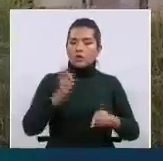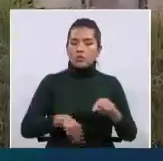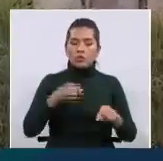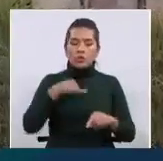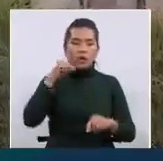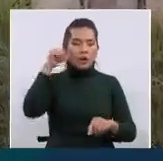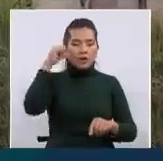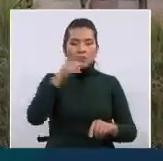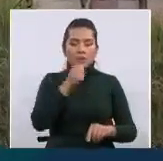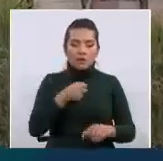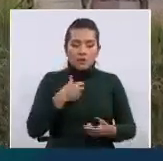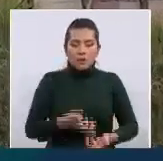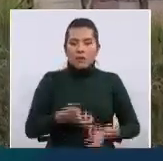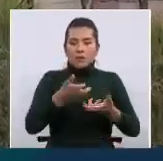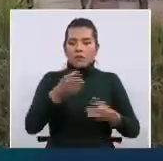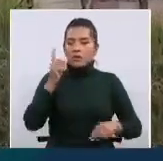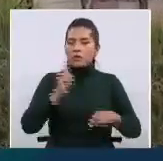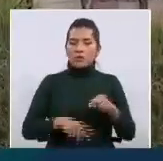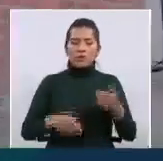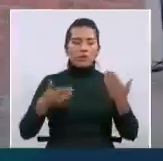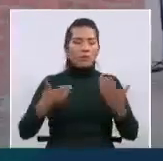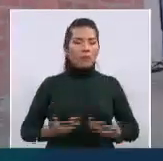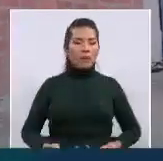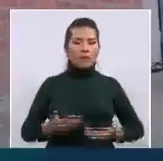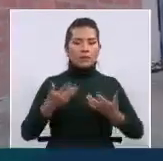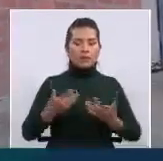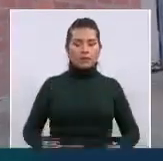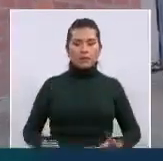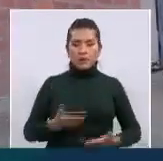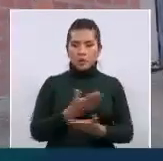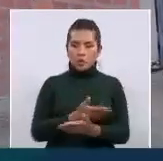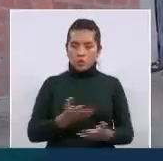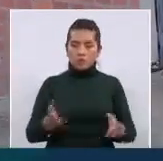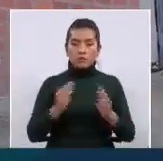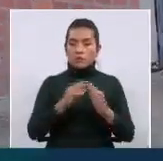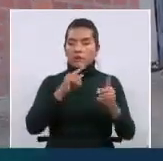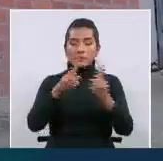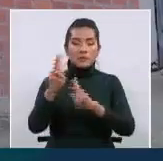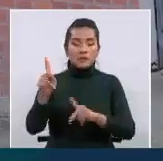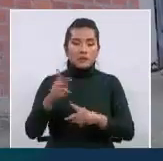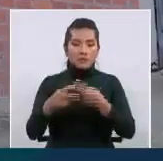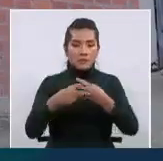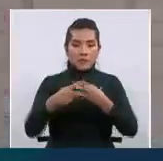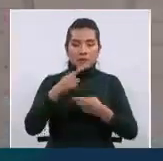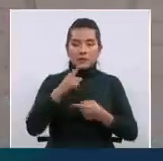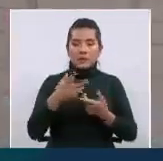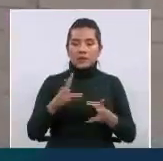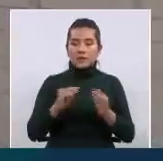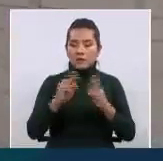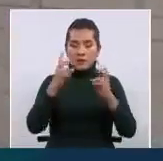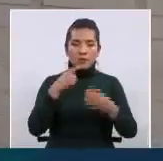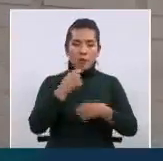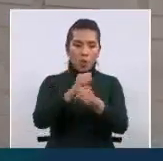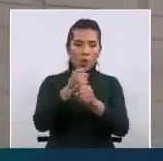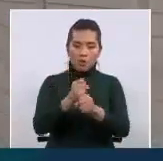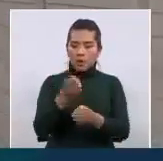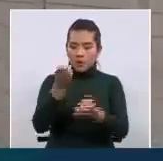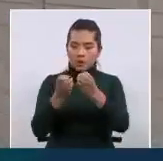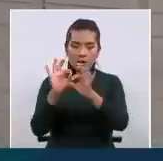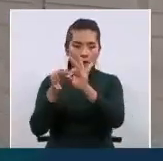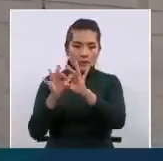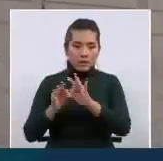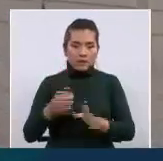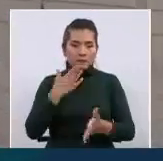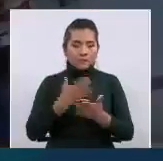puedo cargar, yo ya son pesadas cosas. Además, los vecinos manifestaron que si bien las obras de estabilización no se